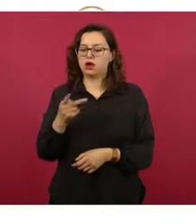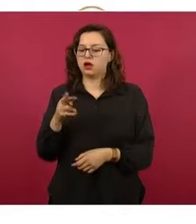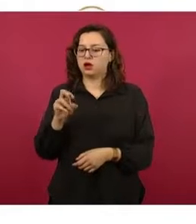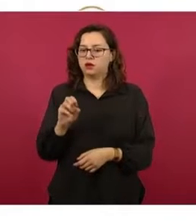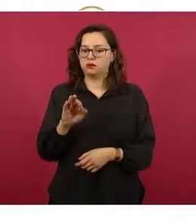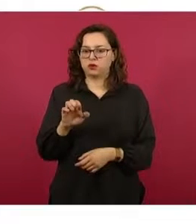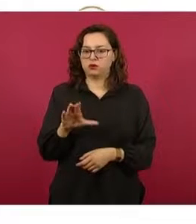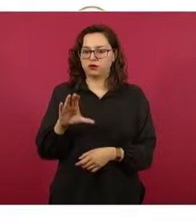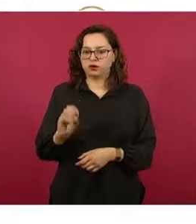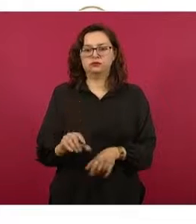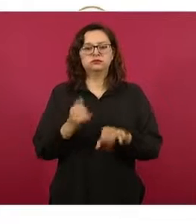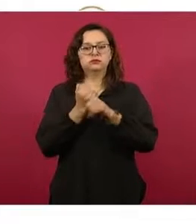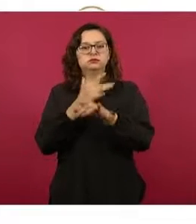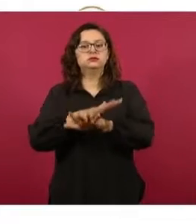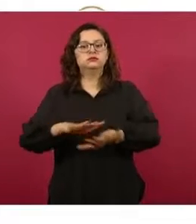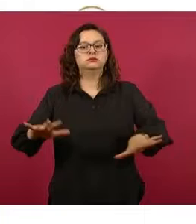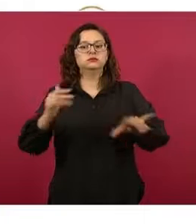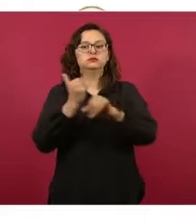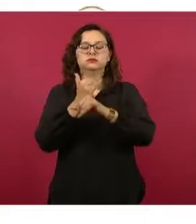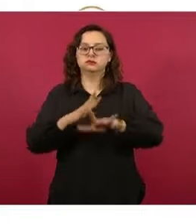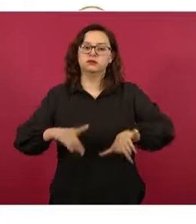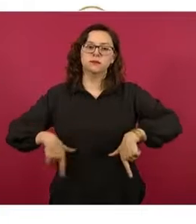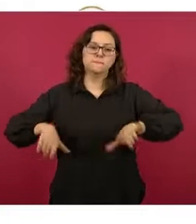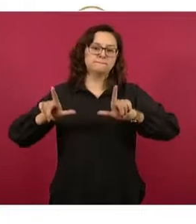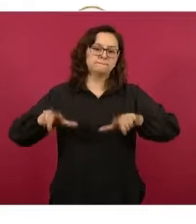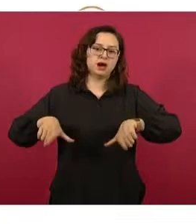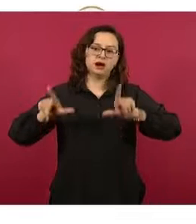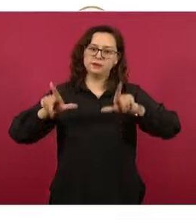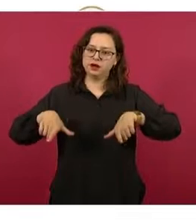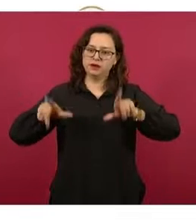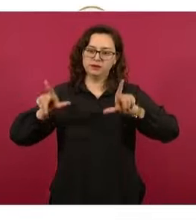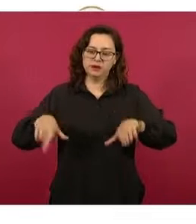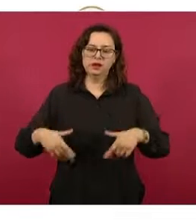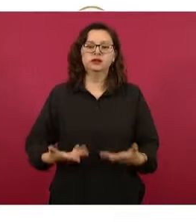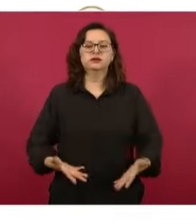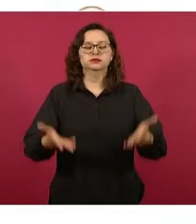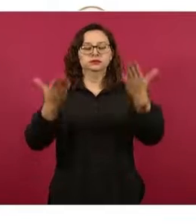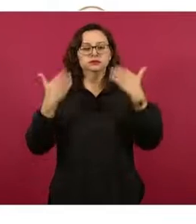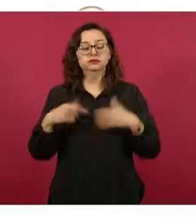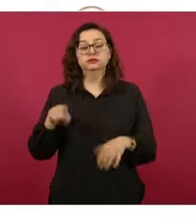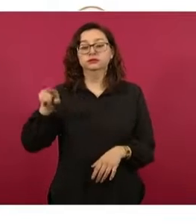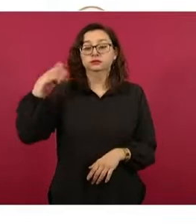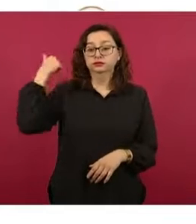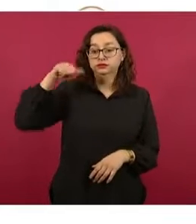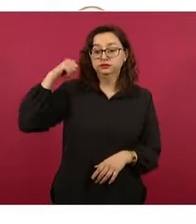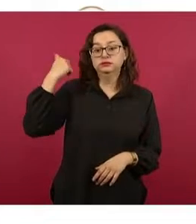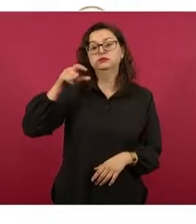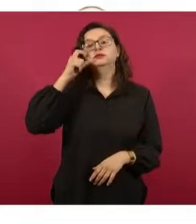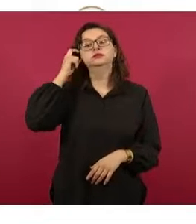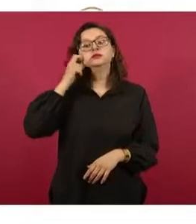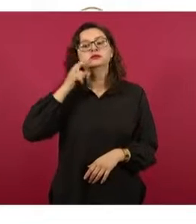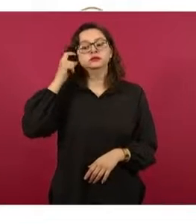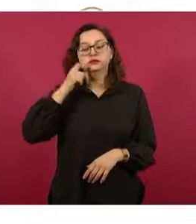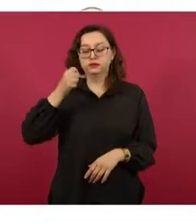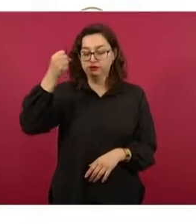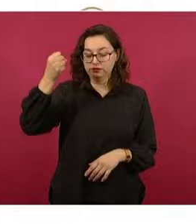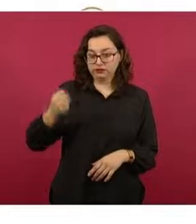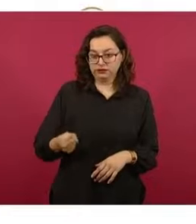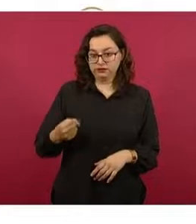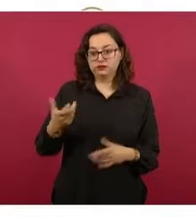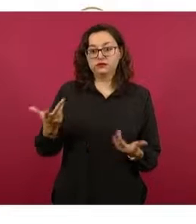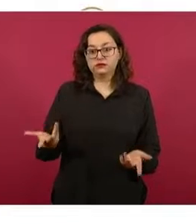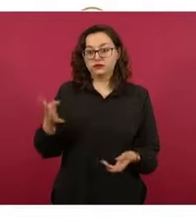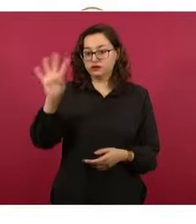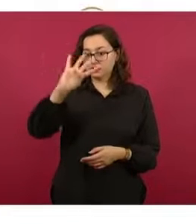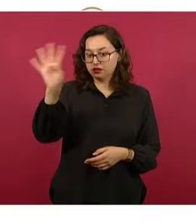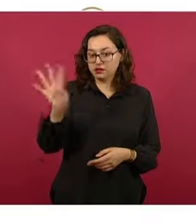cada semana después de esta rueda de prensa. Mega Soriana en Acapulco, Guerrero, en la zona sur-sureste, tiene